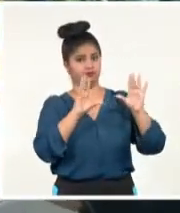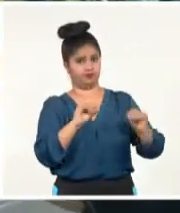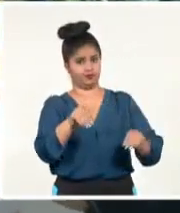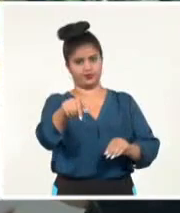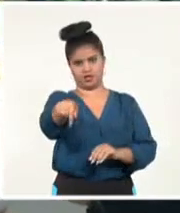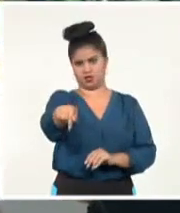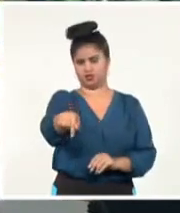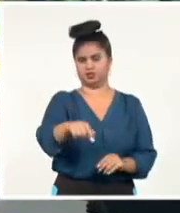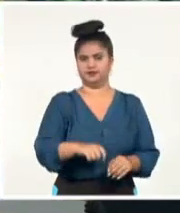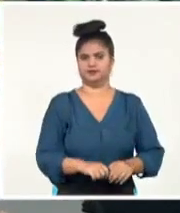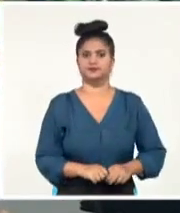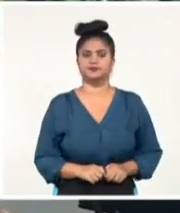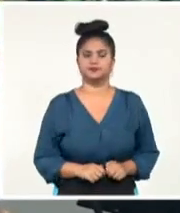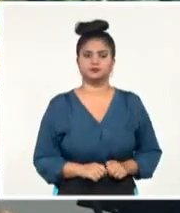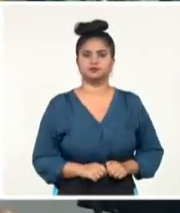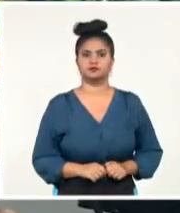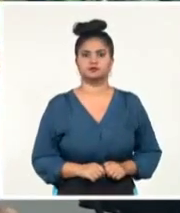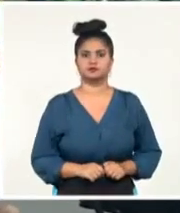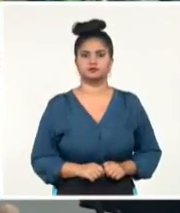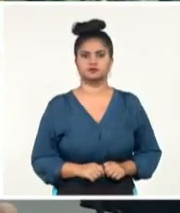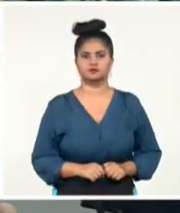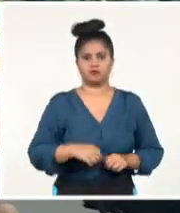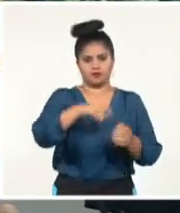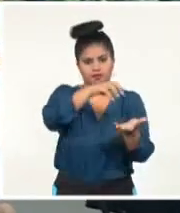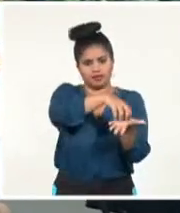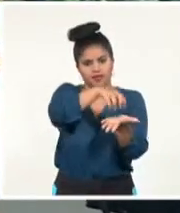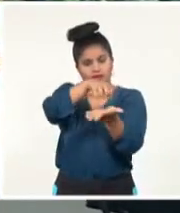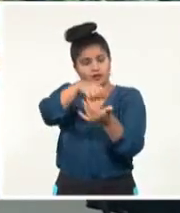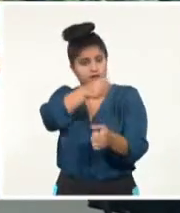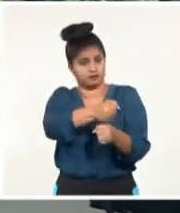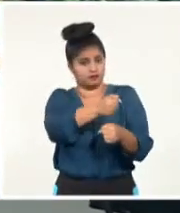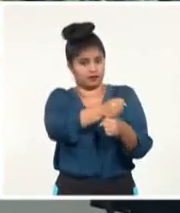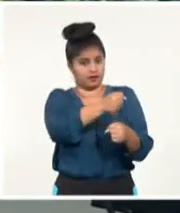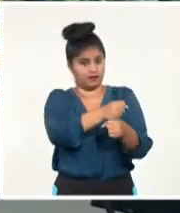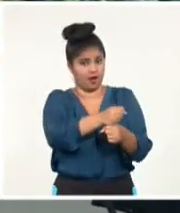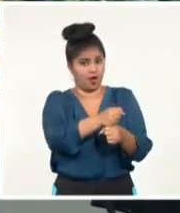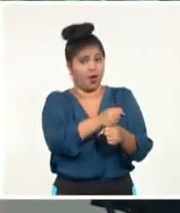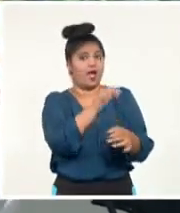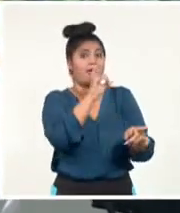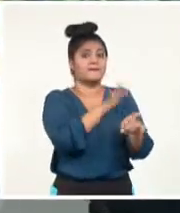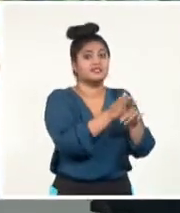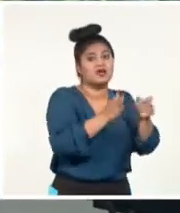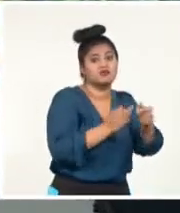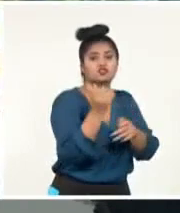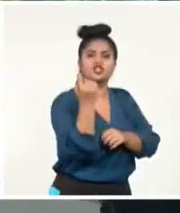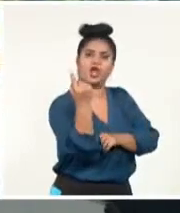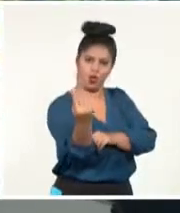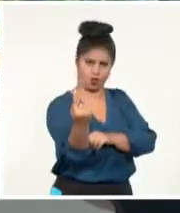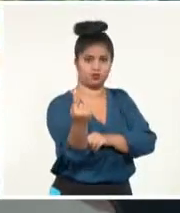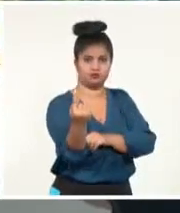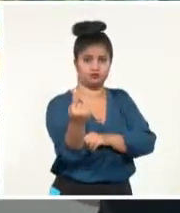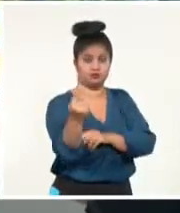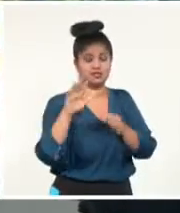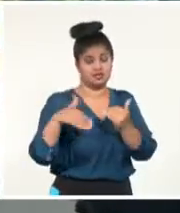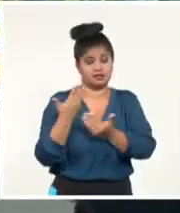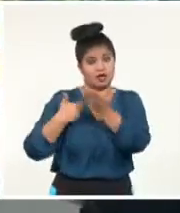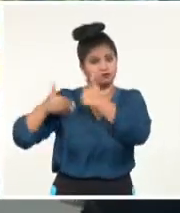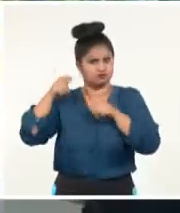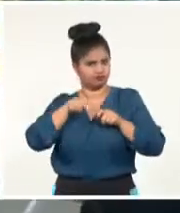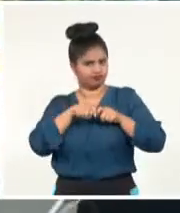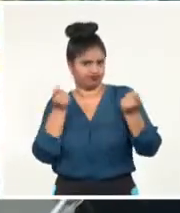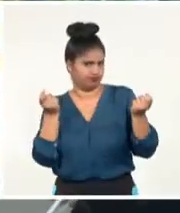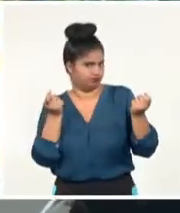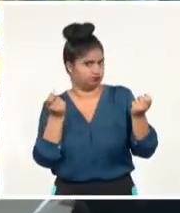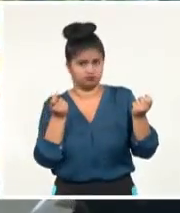para la noche de hoy. En cuanto a las unidades generadoras, tenemos arrancando la unidad 1, la termoeléctrica de Santa Cruz, que habíamos dicho que estaba fuera de servicio y